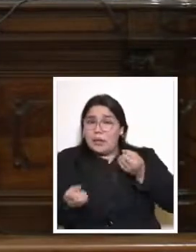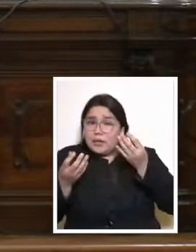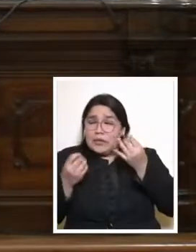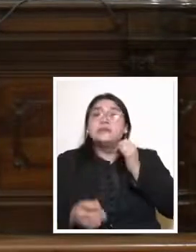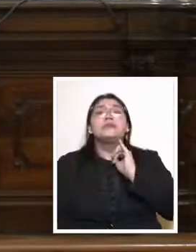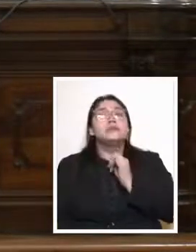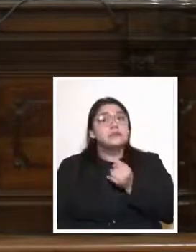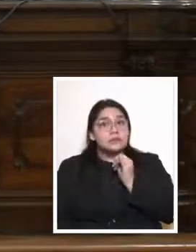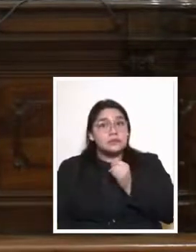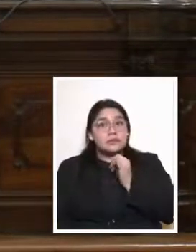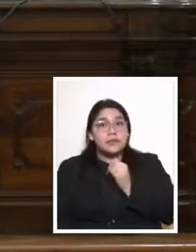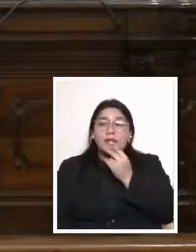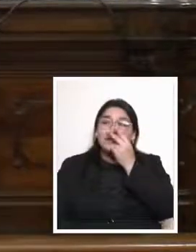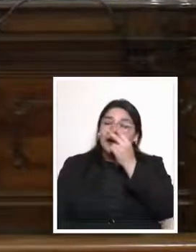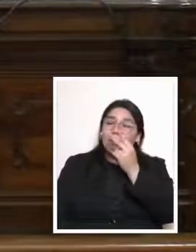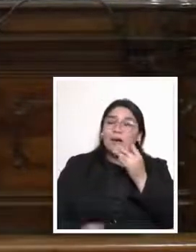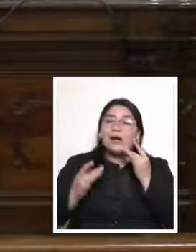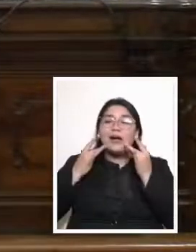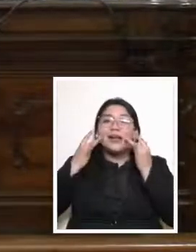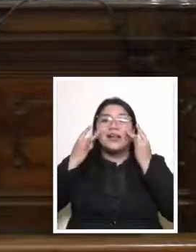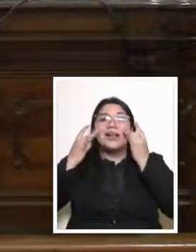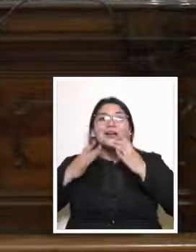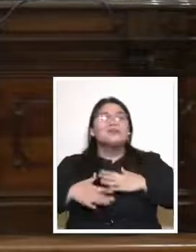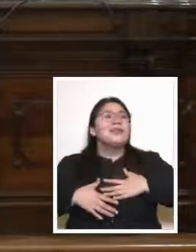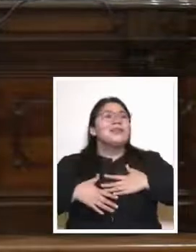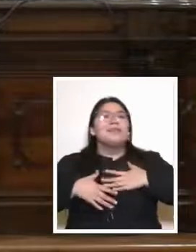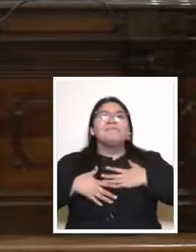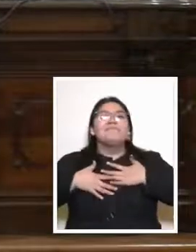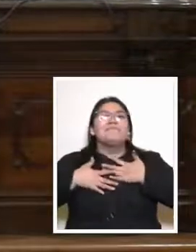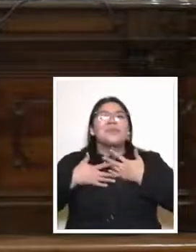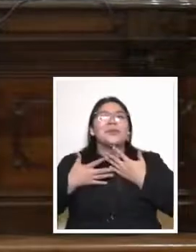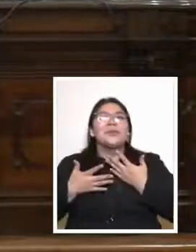la alegría que sentían de que se sentían